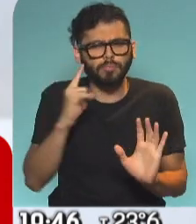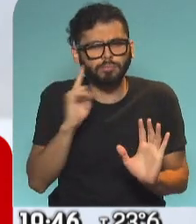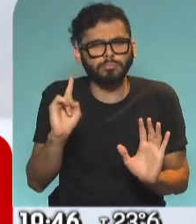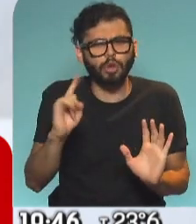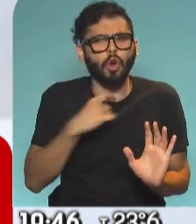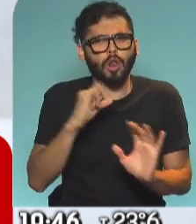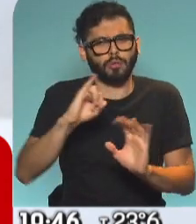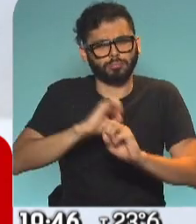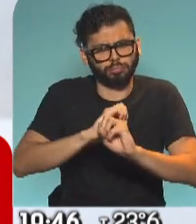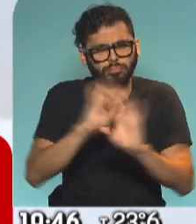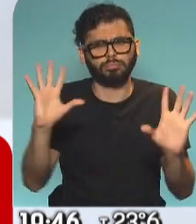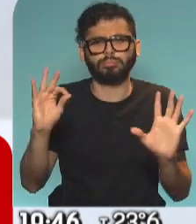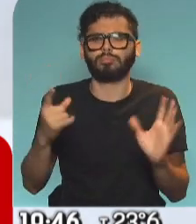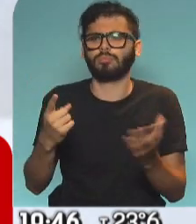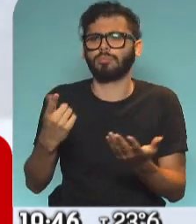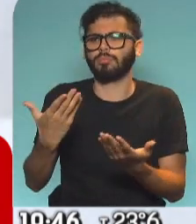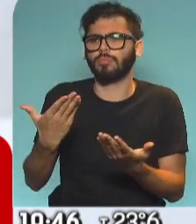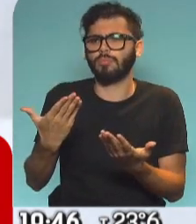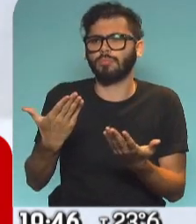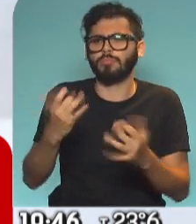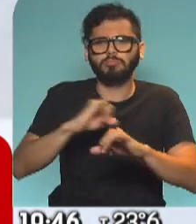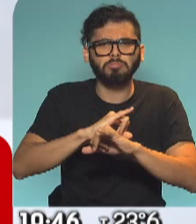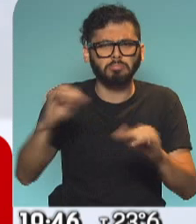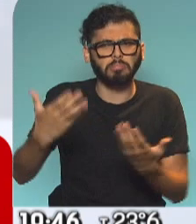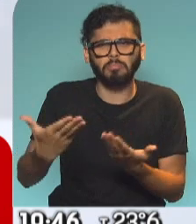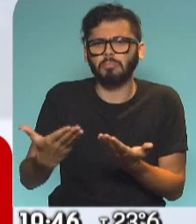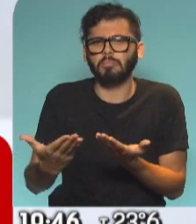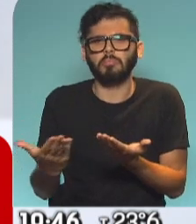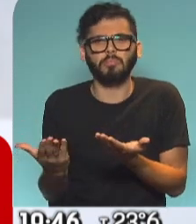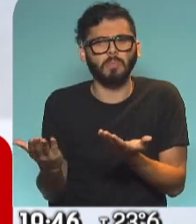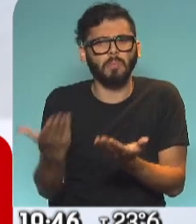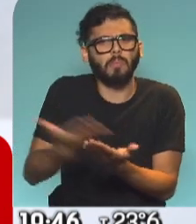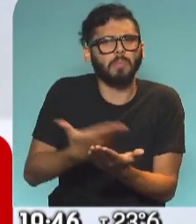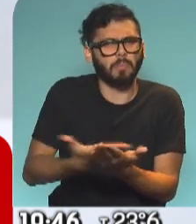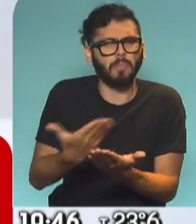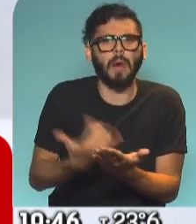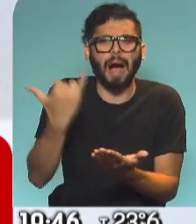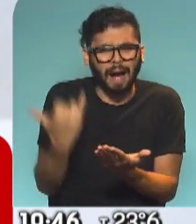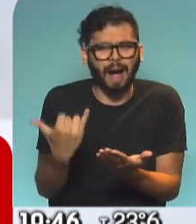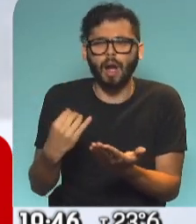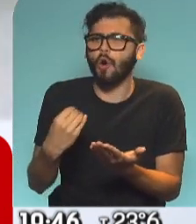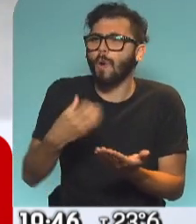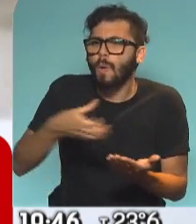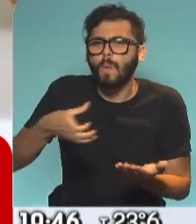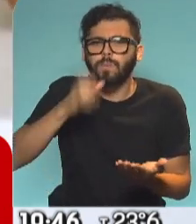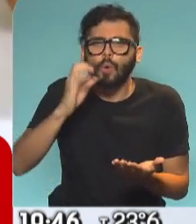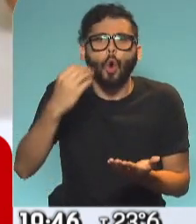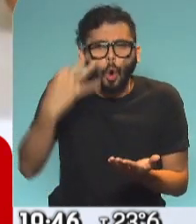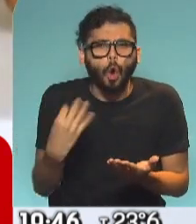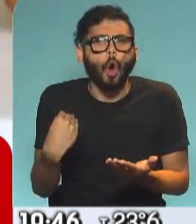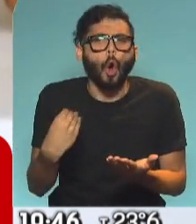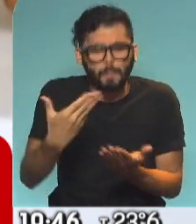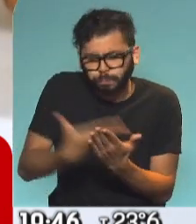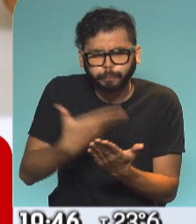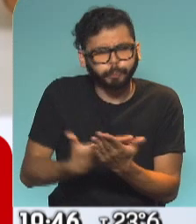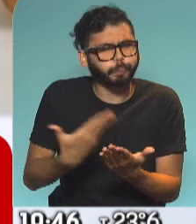en los distintos medios sobre el uso, los protocolos y las indicaciones del uso del